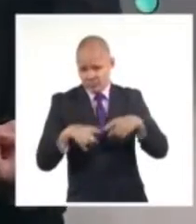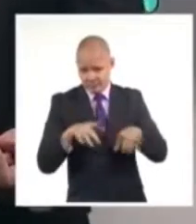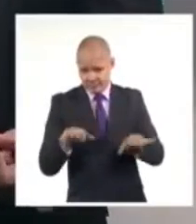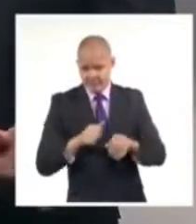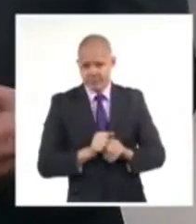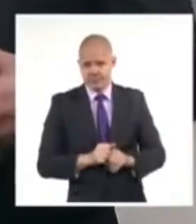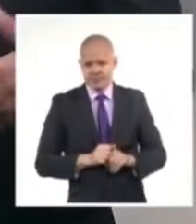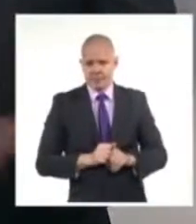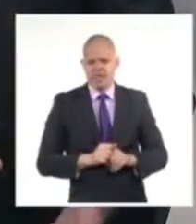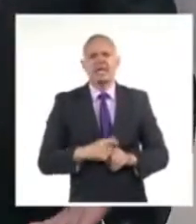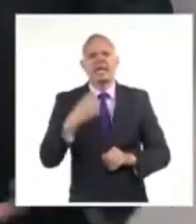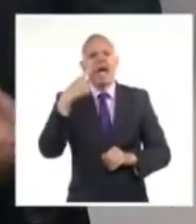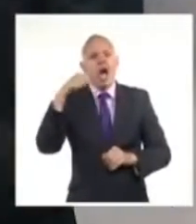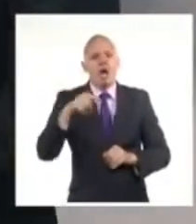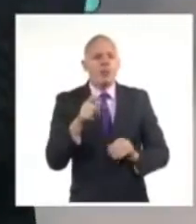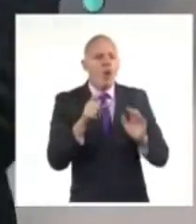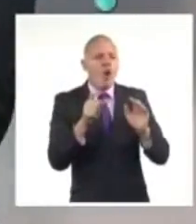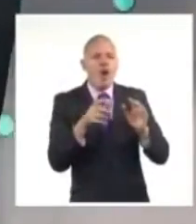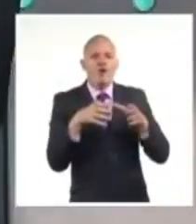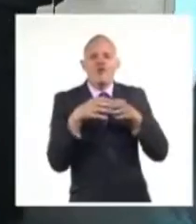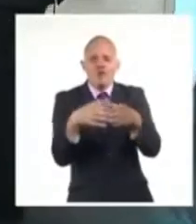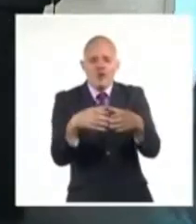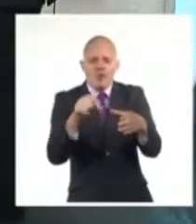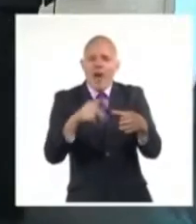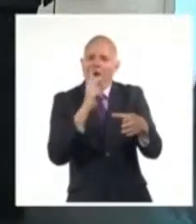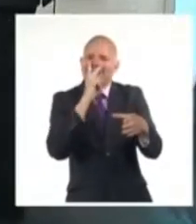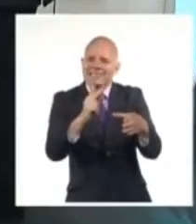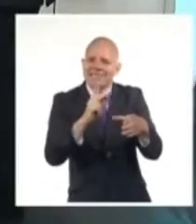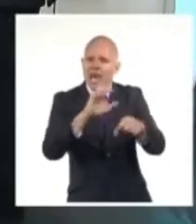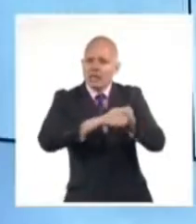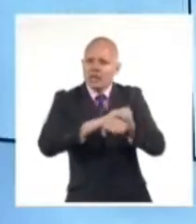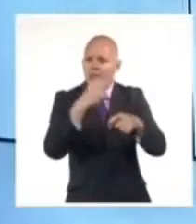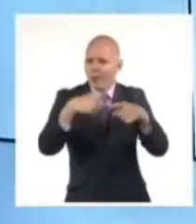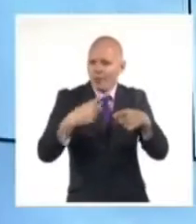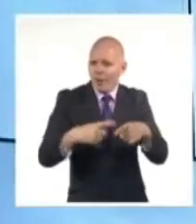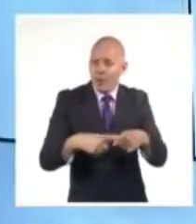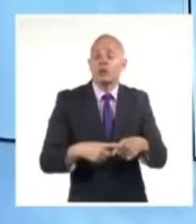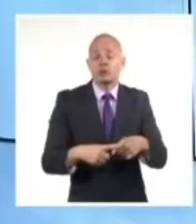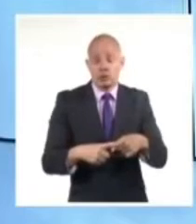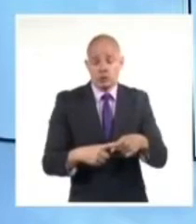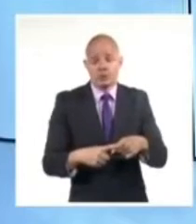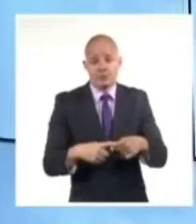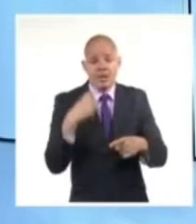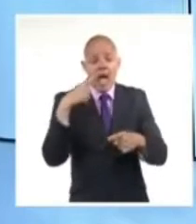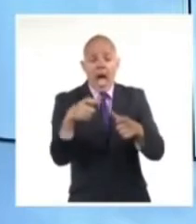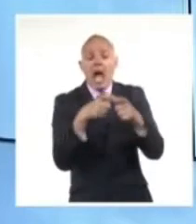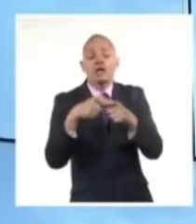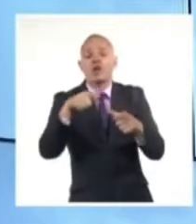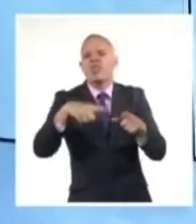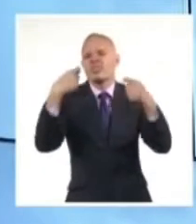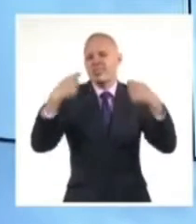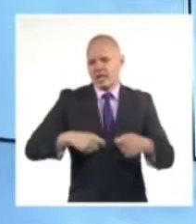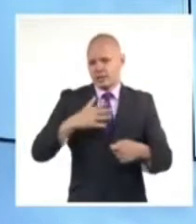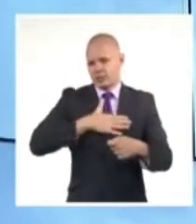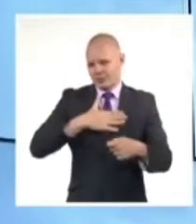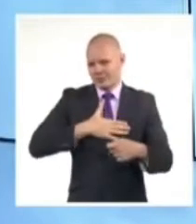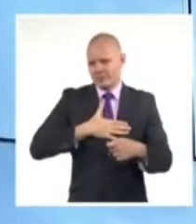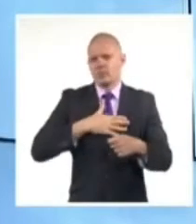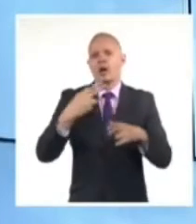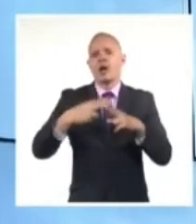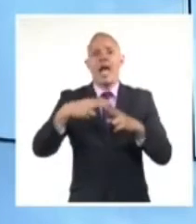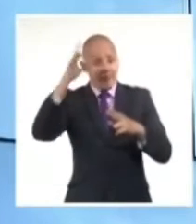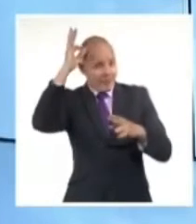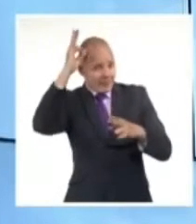nueva ley de procedimiento penal, nuevo Código Penal. Así mismo, la Sociedad de Derecho Penal tuvo en esto aporte, incluso yo les